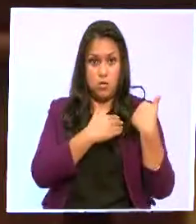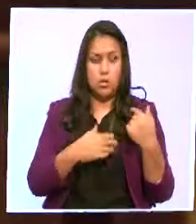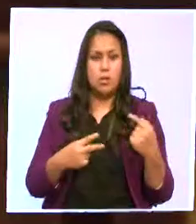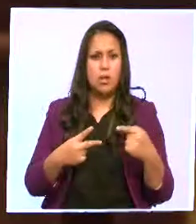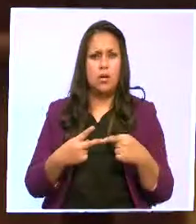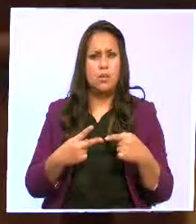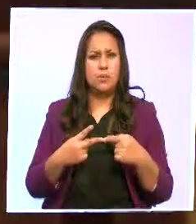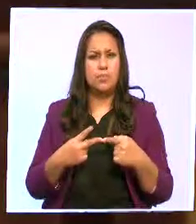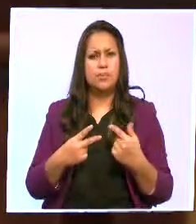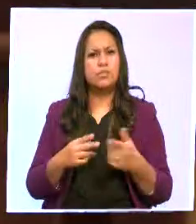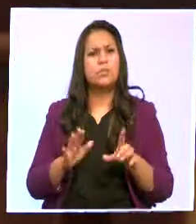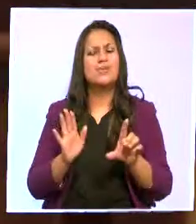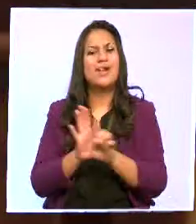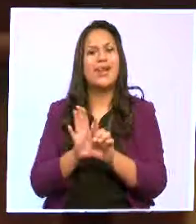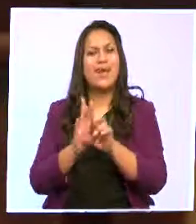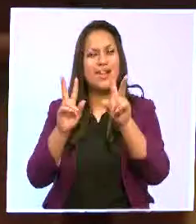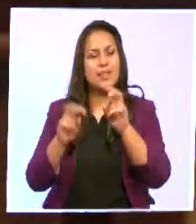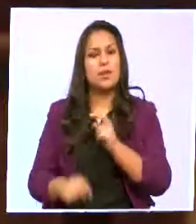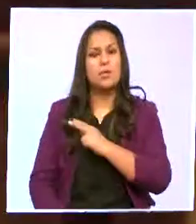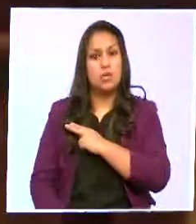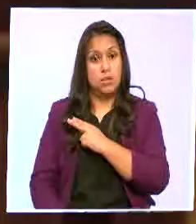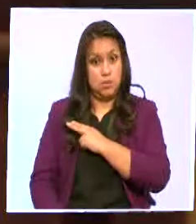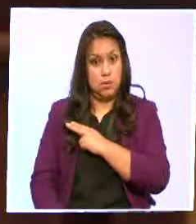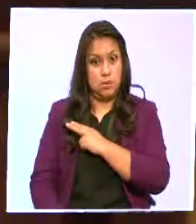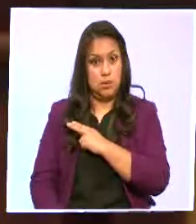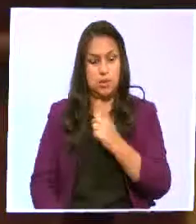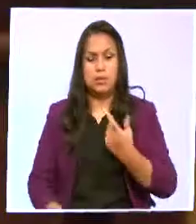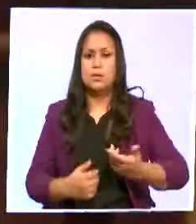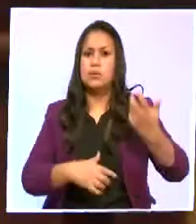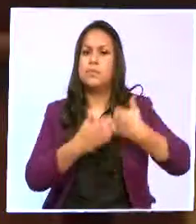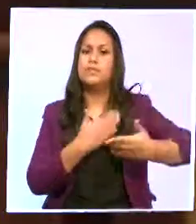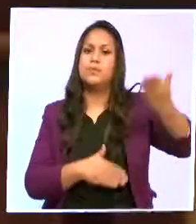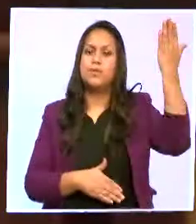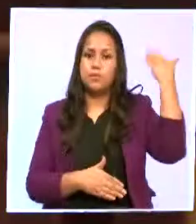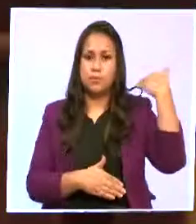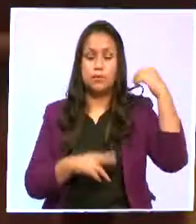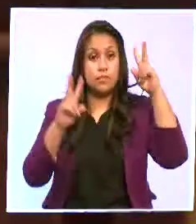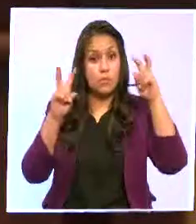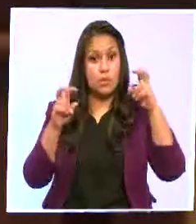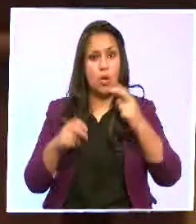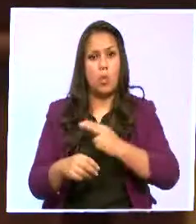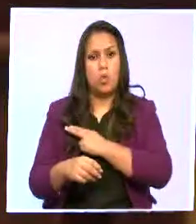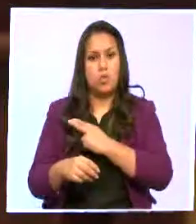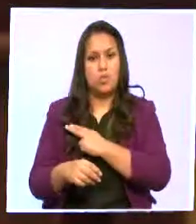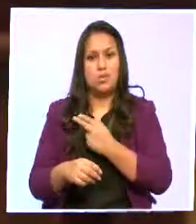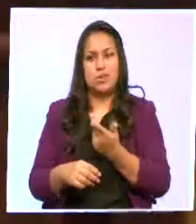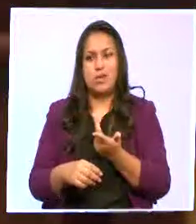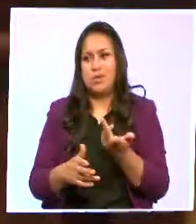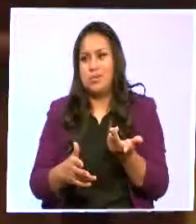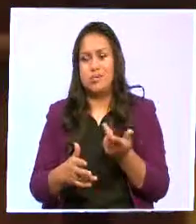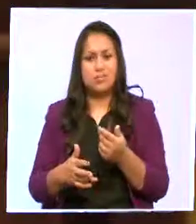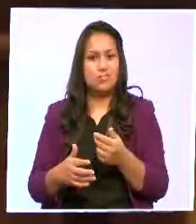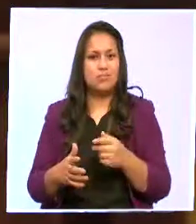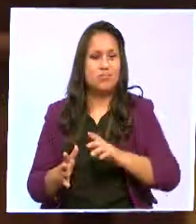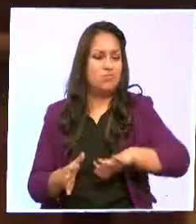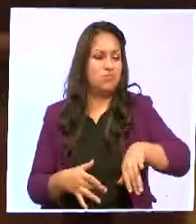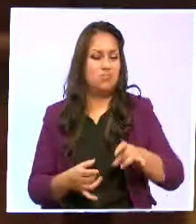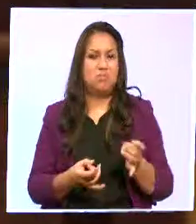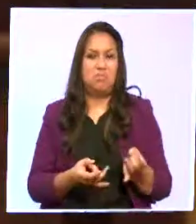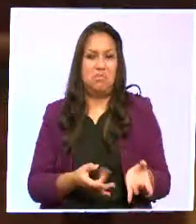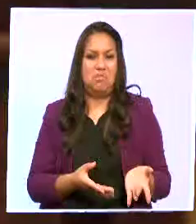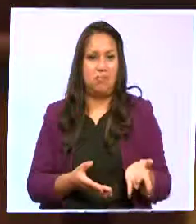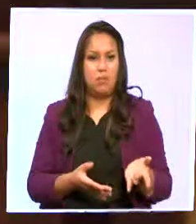del cierre de las 14 universidades que se realizaron años atrás de estas universidades que se llamaban universidad de garage y que se ha visto